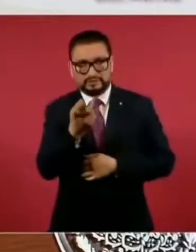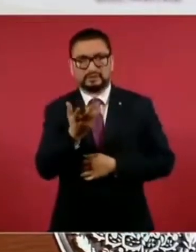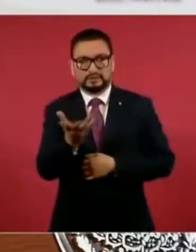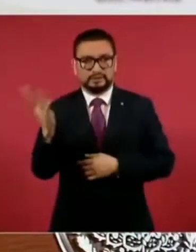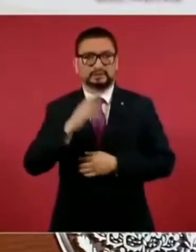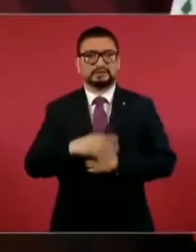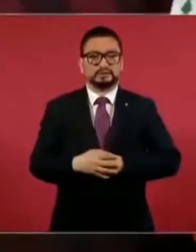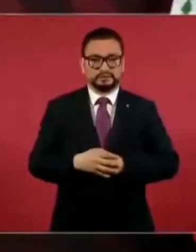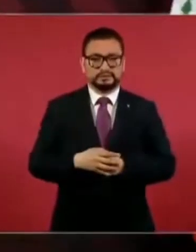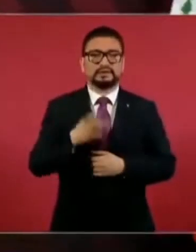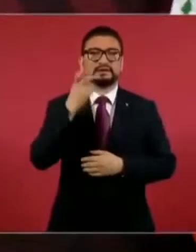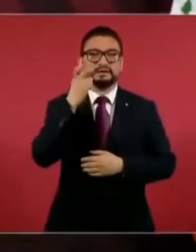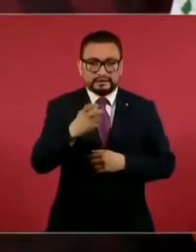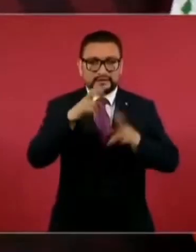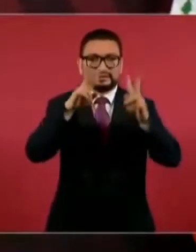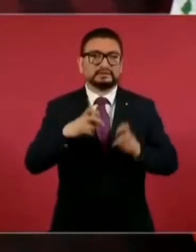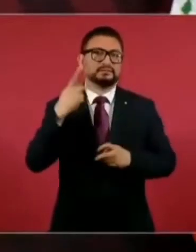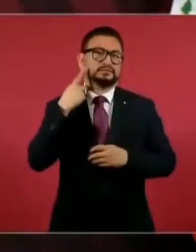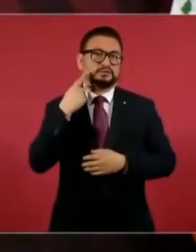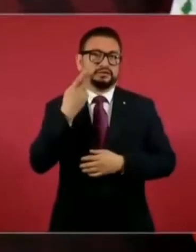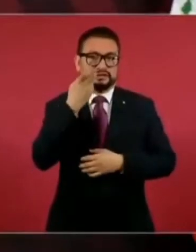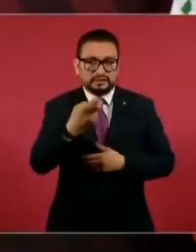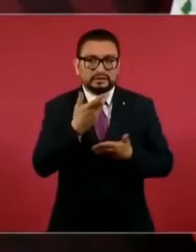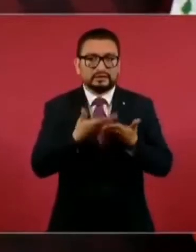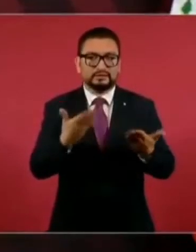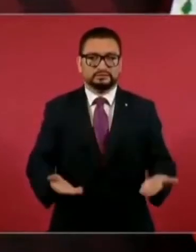Esa es la política ahora.